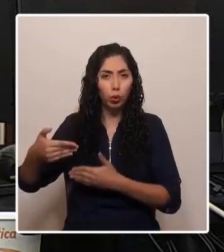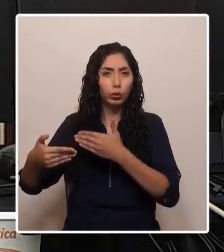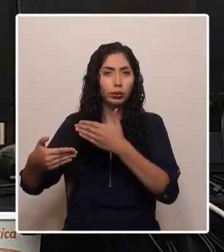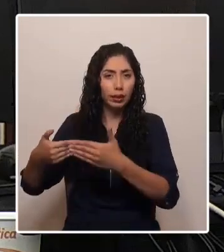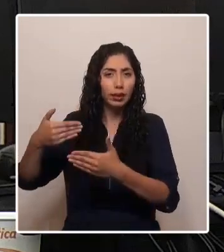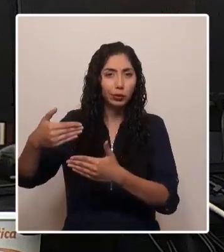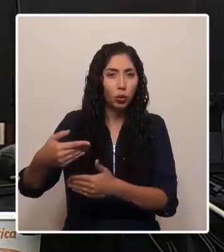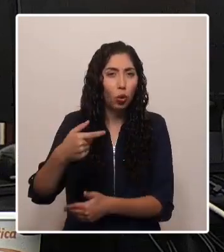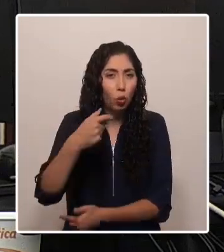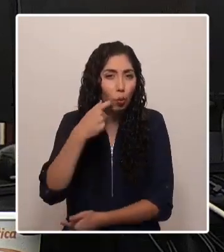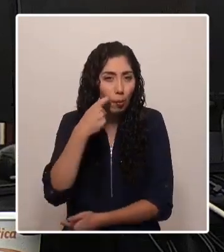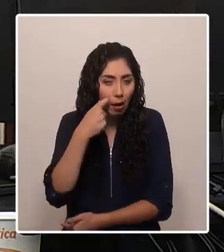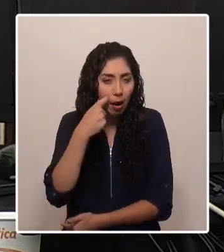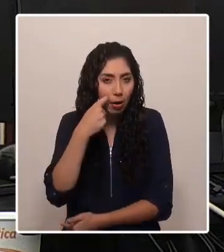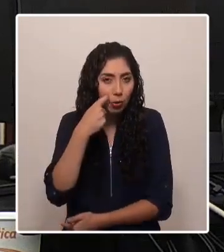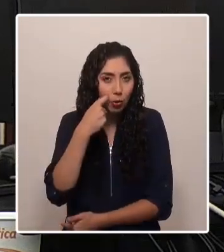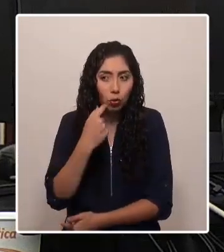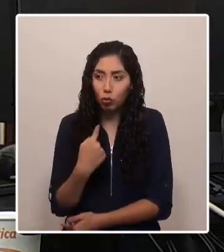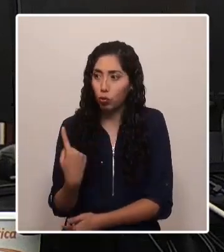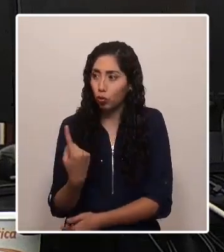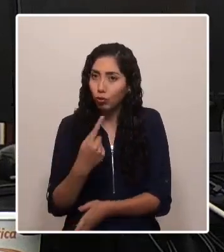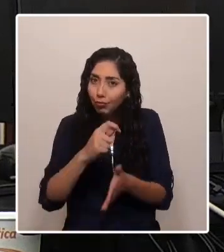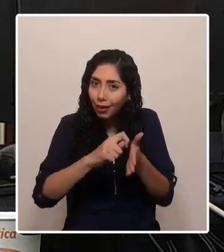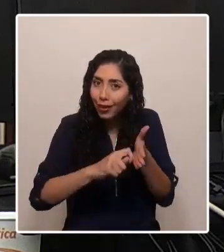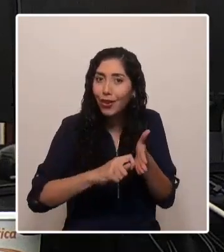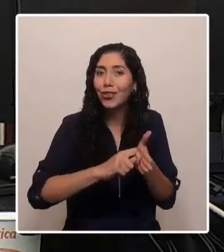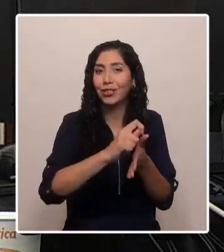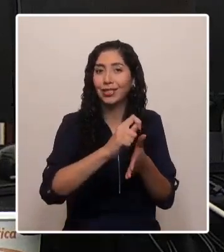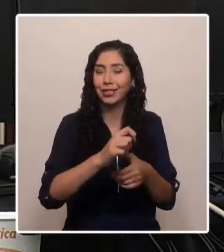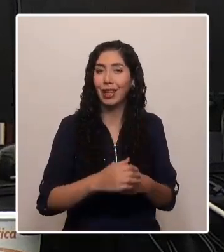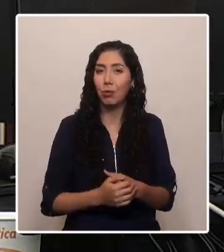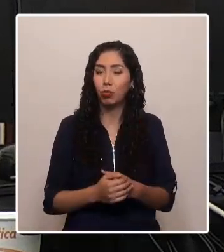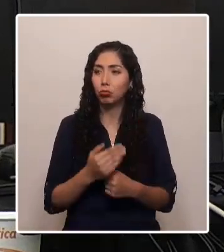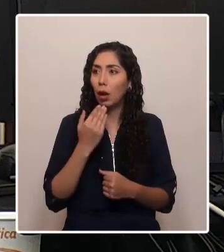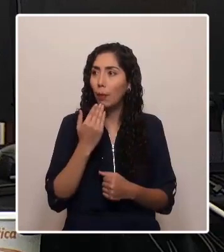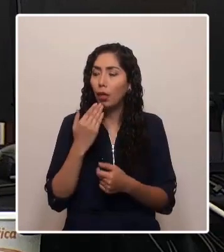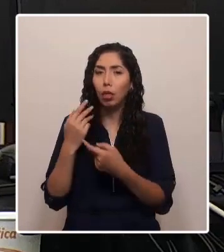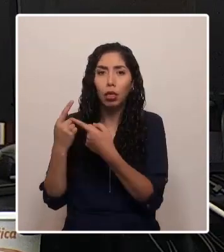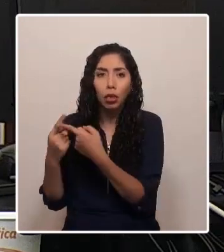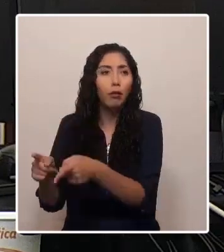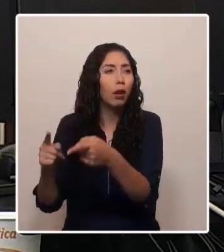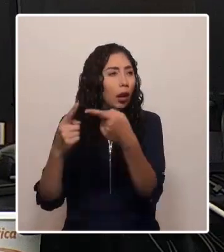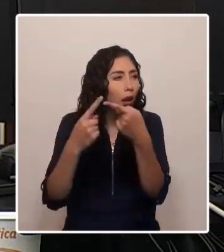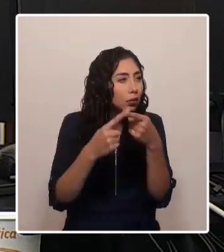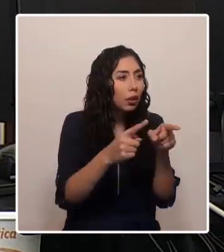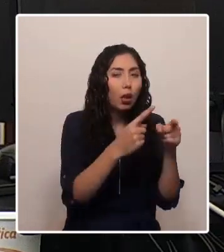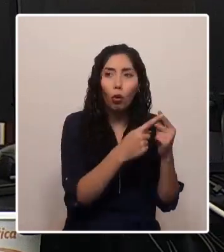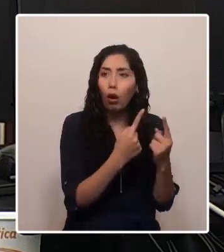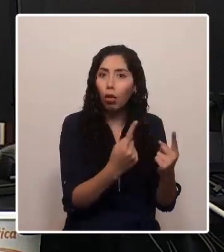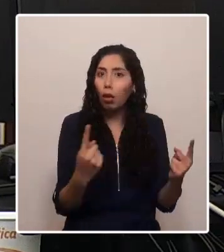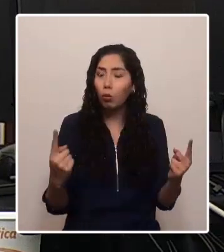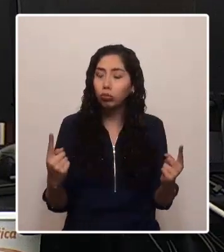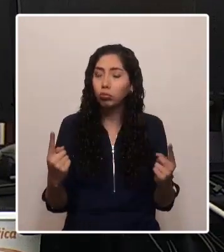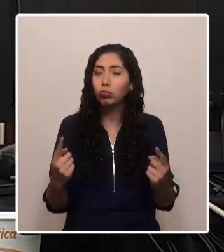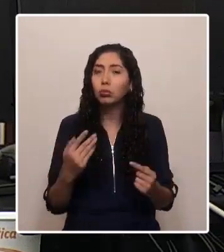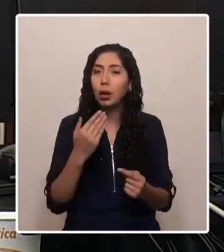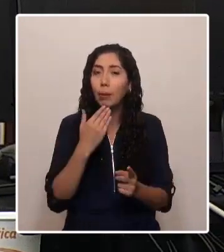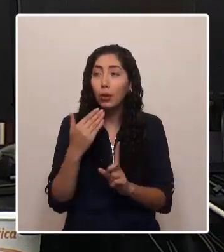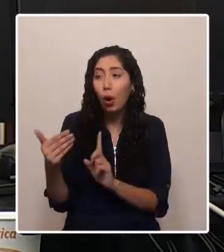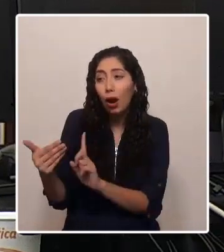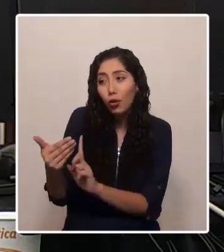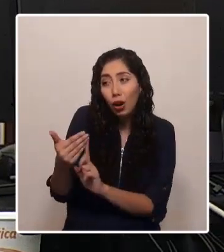humanos, nos reconocemos, nos diferenciamos, nos acogemos o